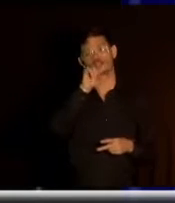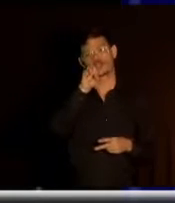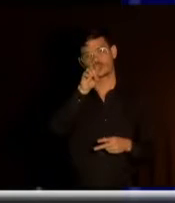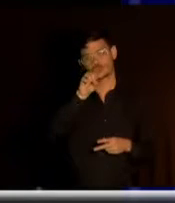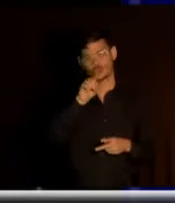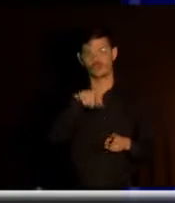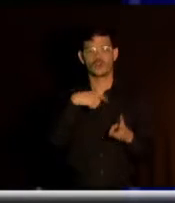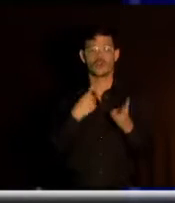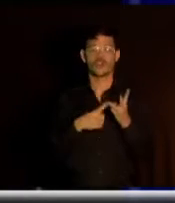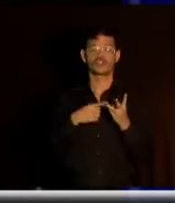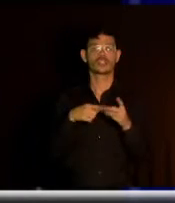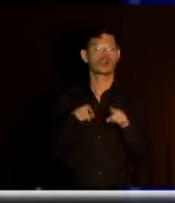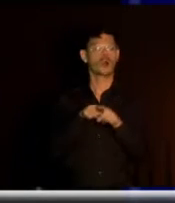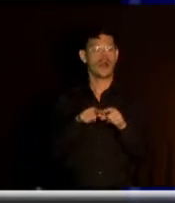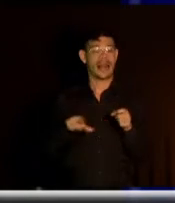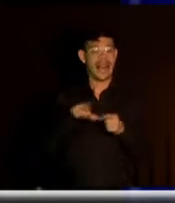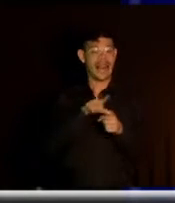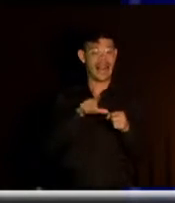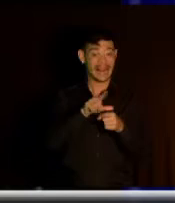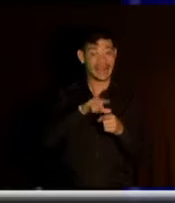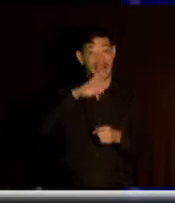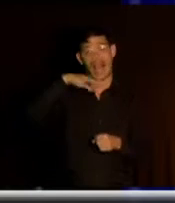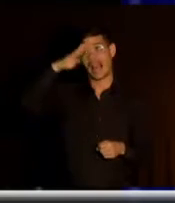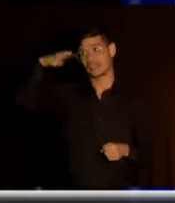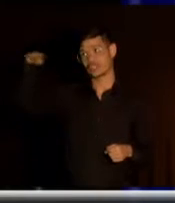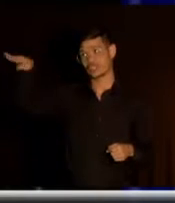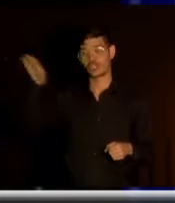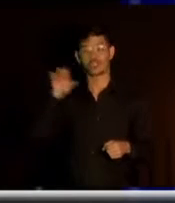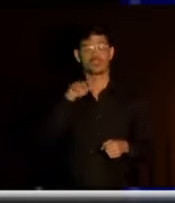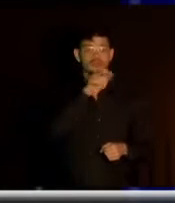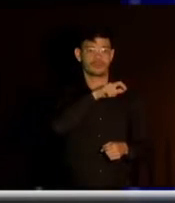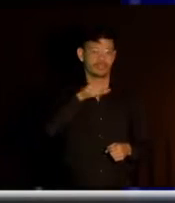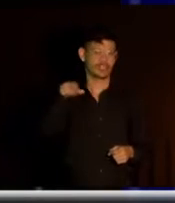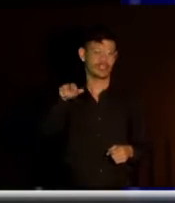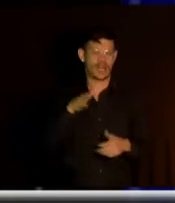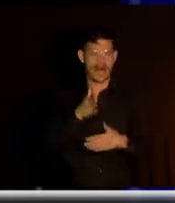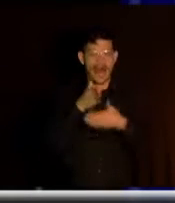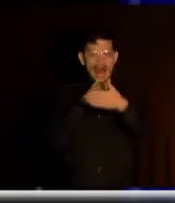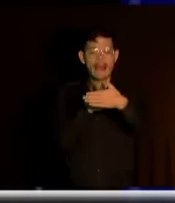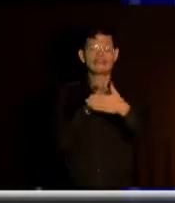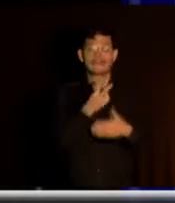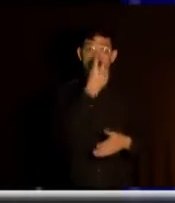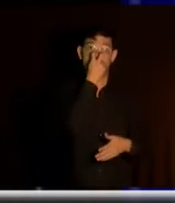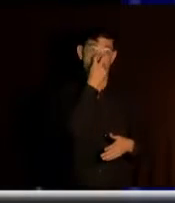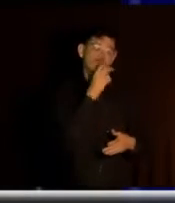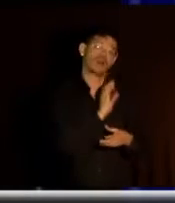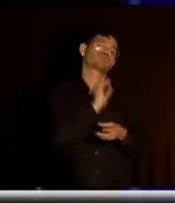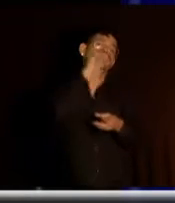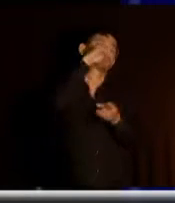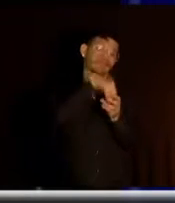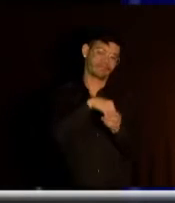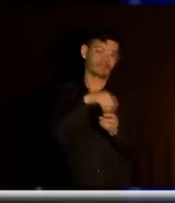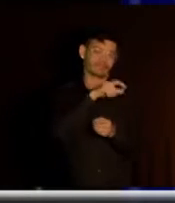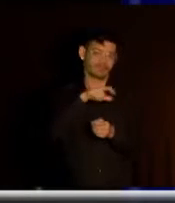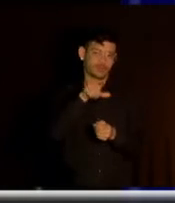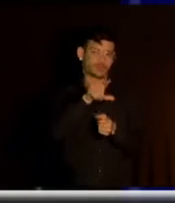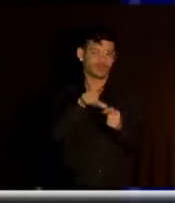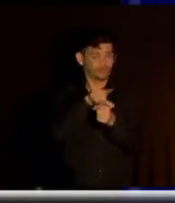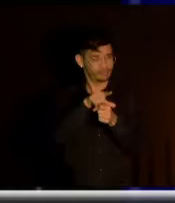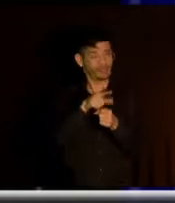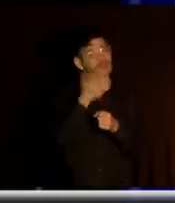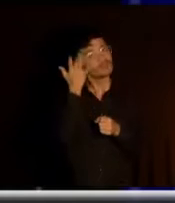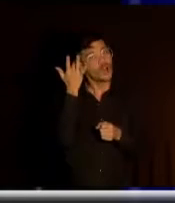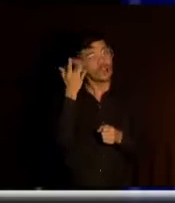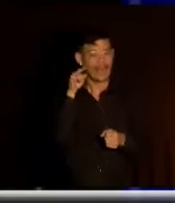Liga Antioqueña de Limitados Visuales y van a haber clubes de limitados visuales en Antioquia conformando esa liga. ¿Por qué? Porque van a estar desarrollando